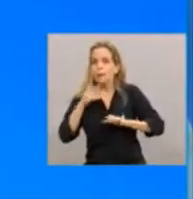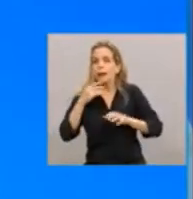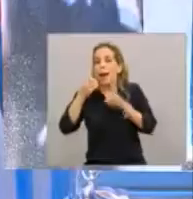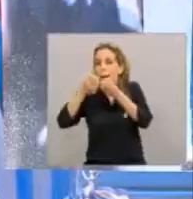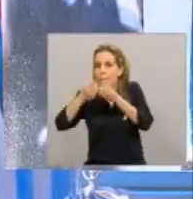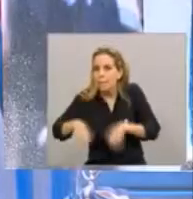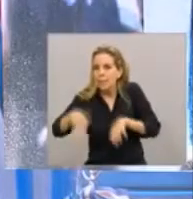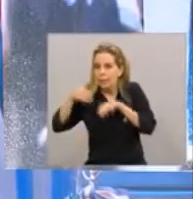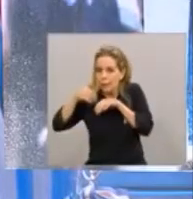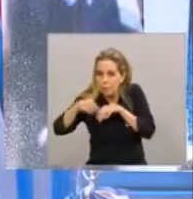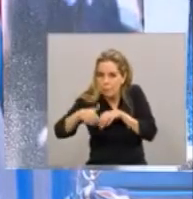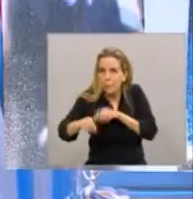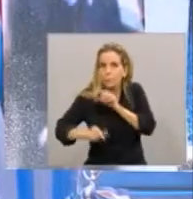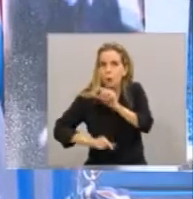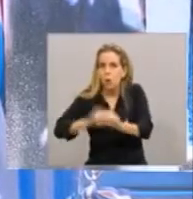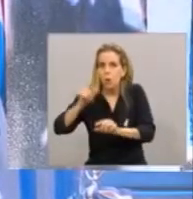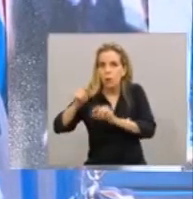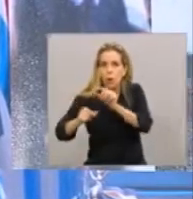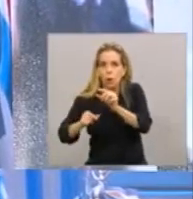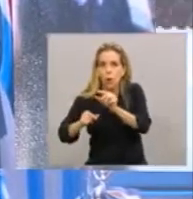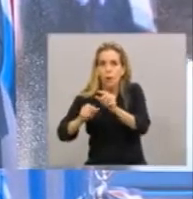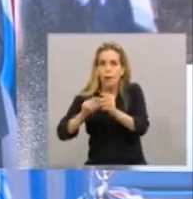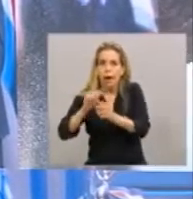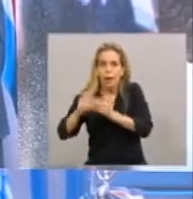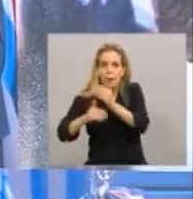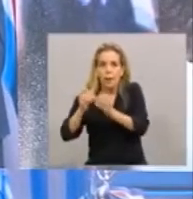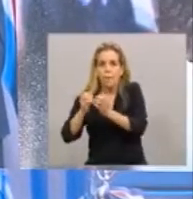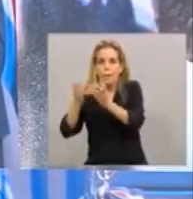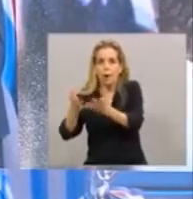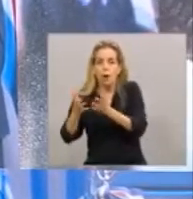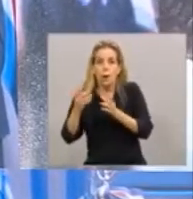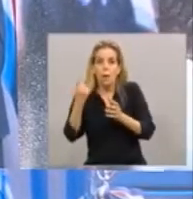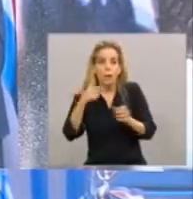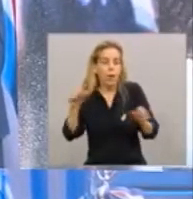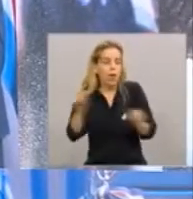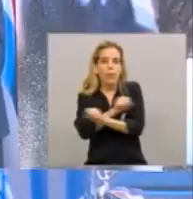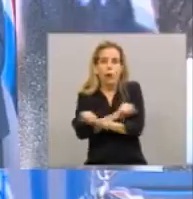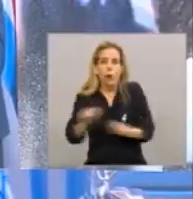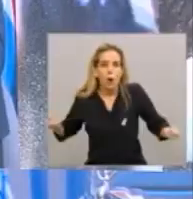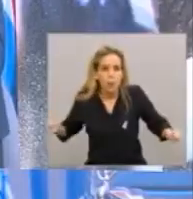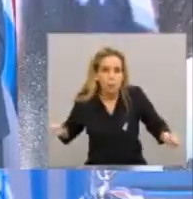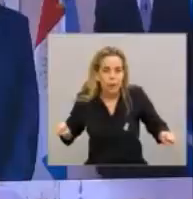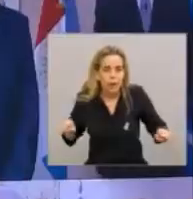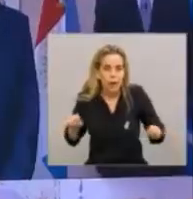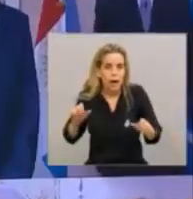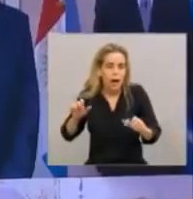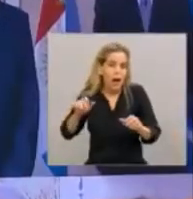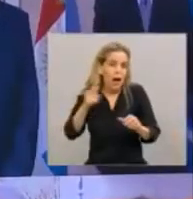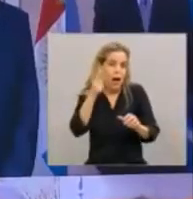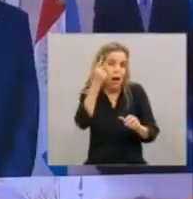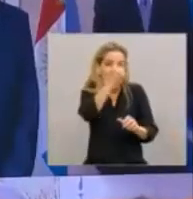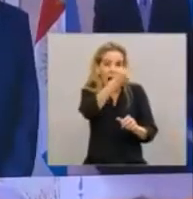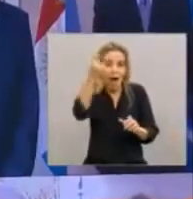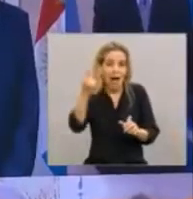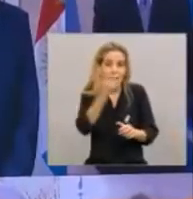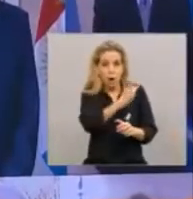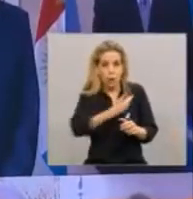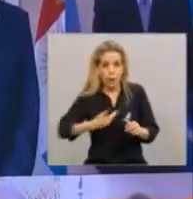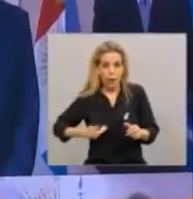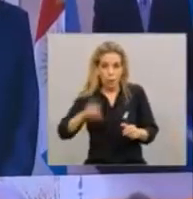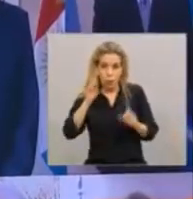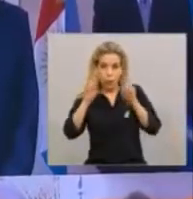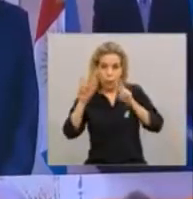de la argentina de entonces pero de repente a todos absolutamente a todos a cada uno de esos gobernadores que están viendo en pantalla